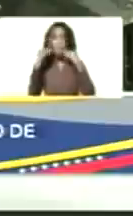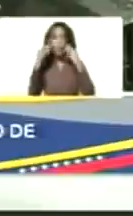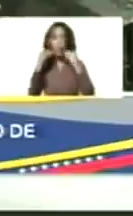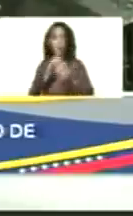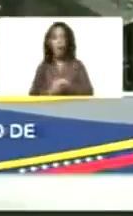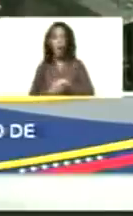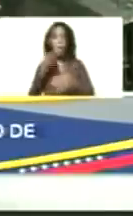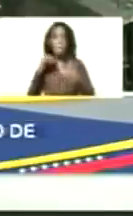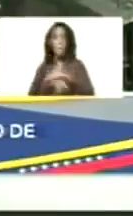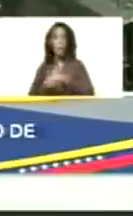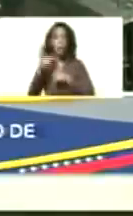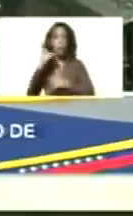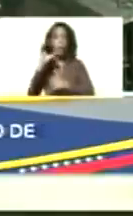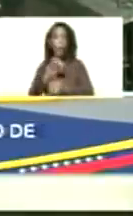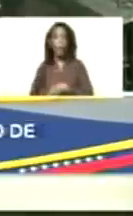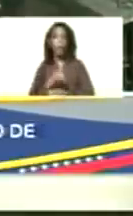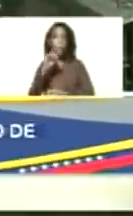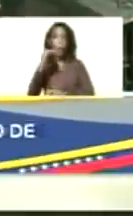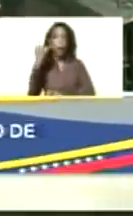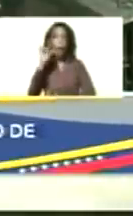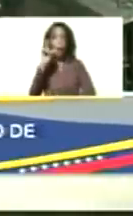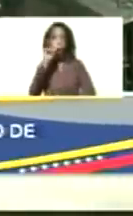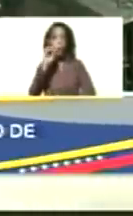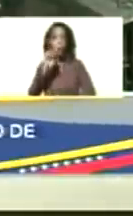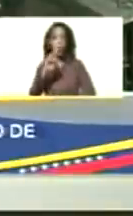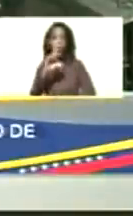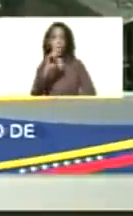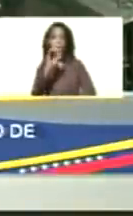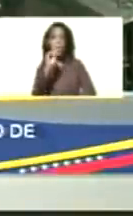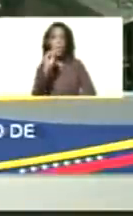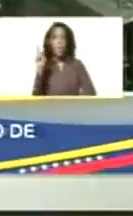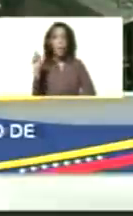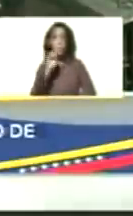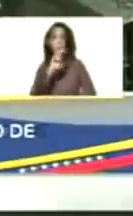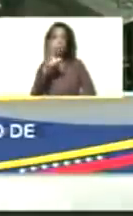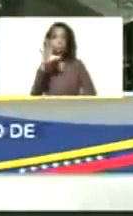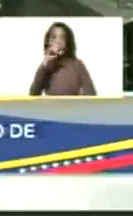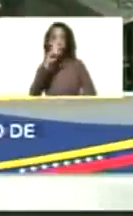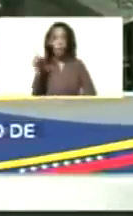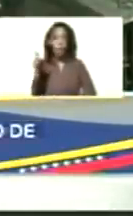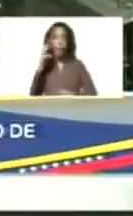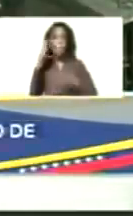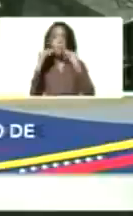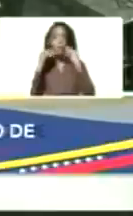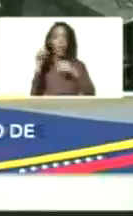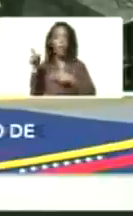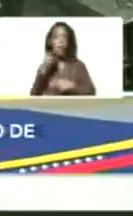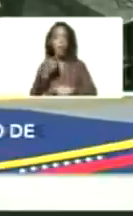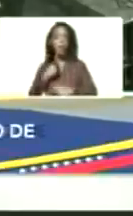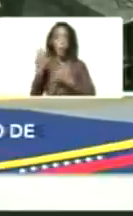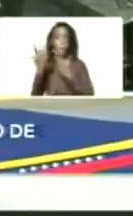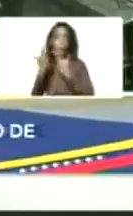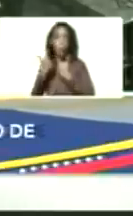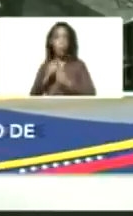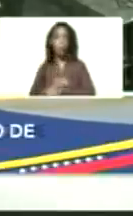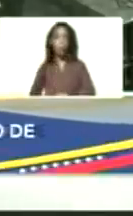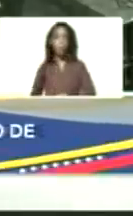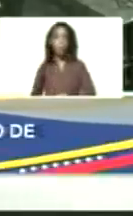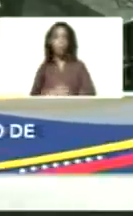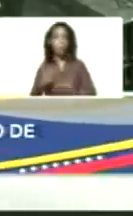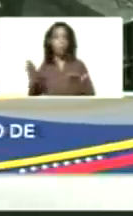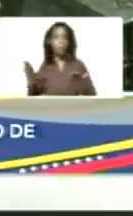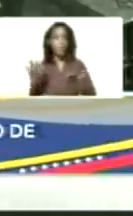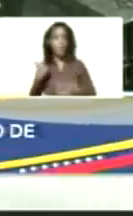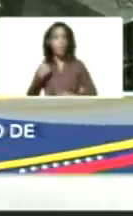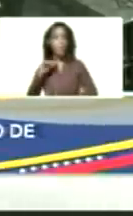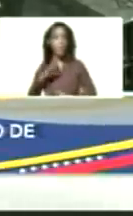el Metro de Caracas. También está Ulises Serrano, tiene 25 años de experiencia. Ellos nos han dicho a nosotros que tienen